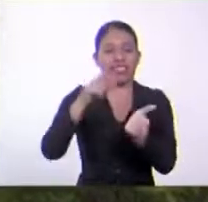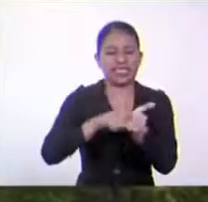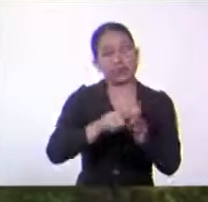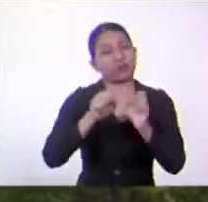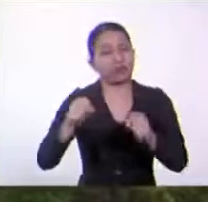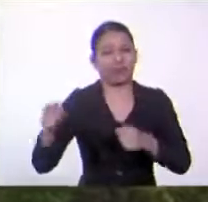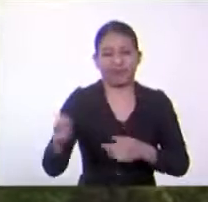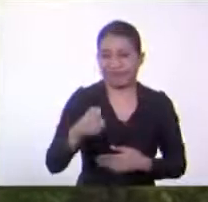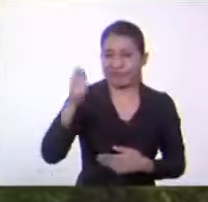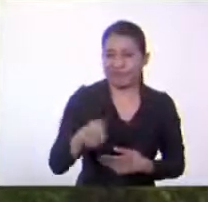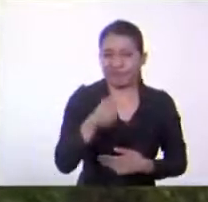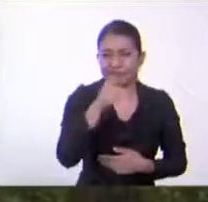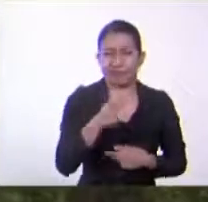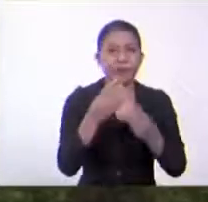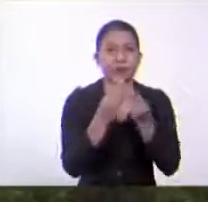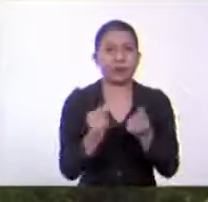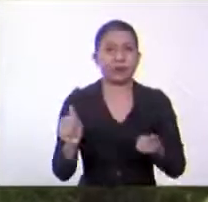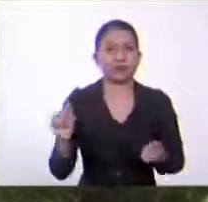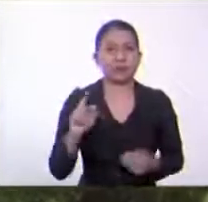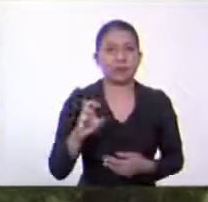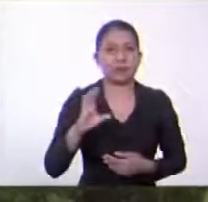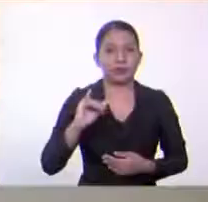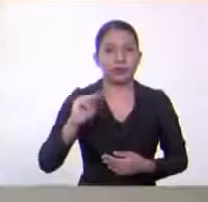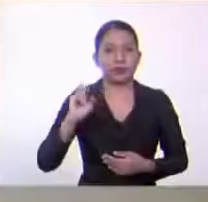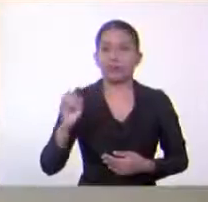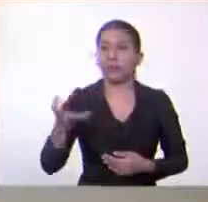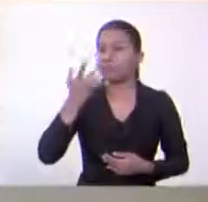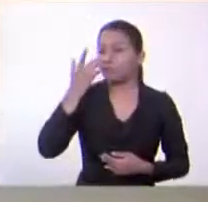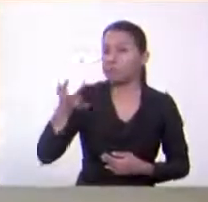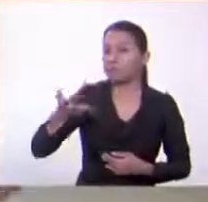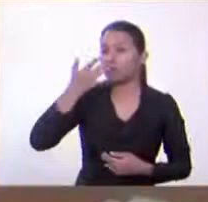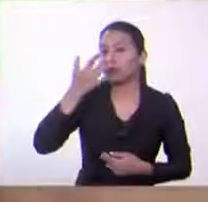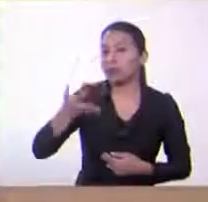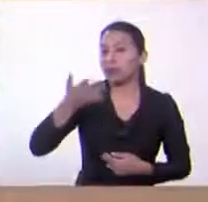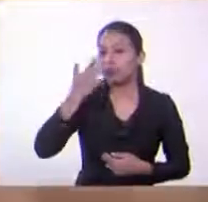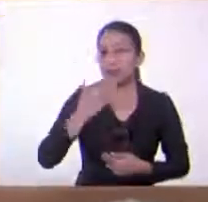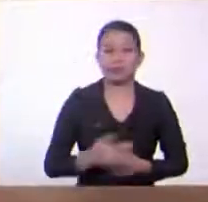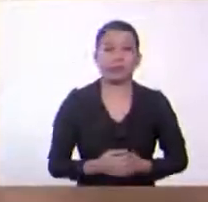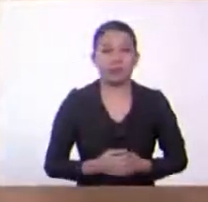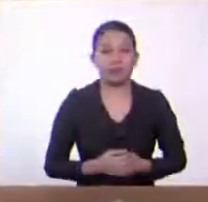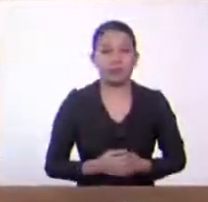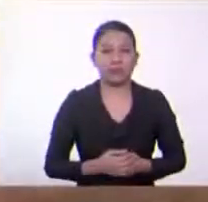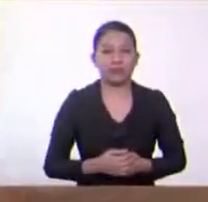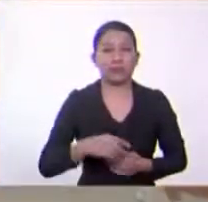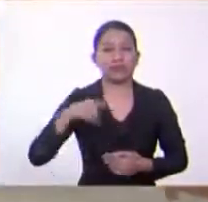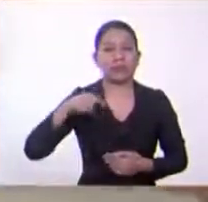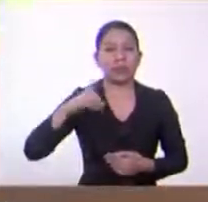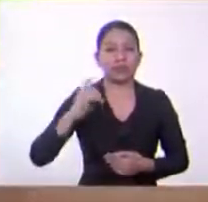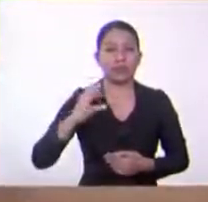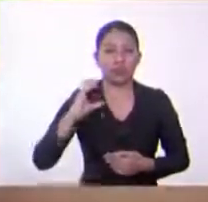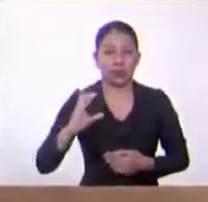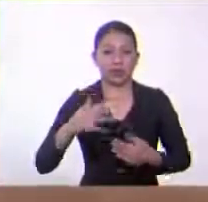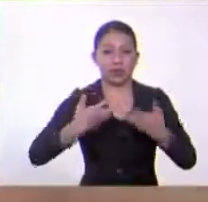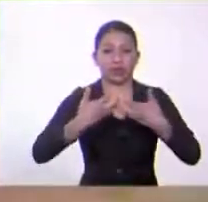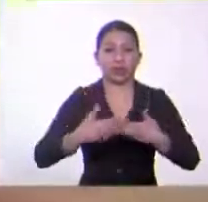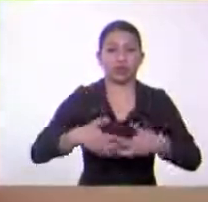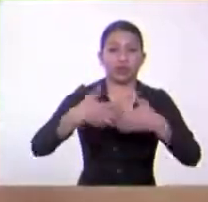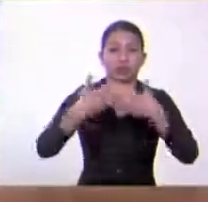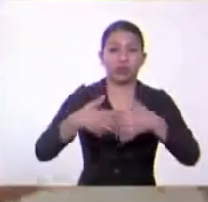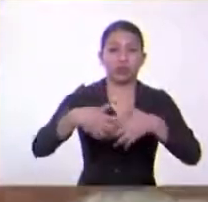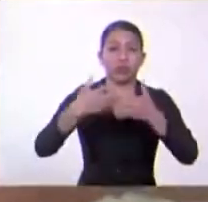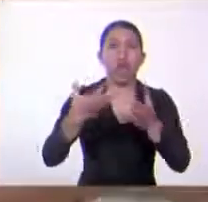de resinas, aromatizantes, obtención de PVC, fabricación